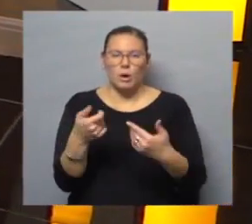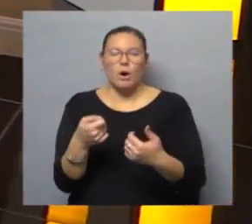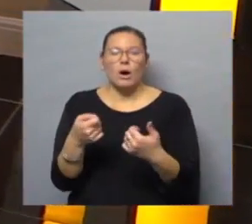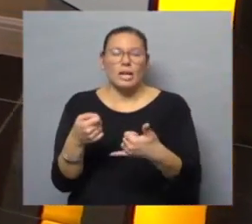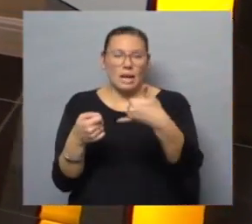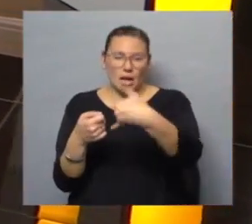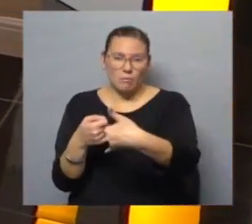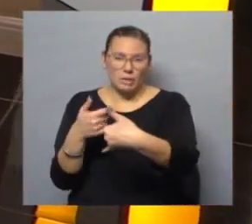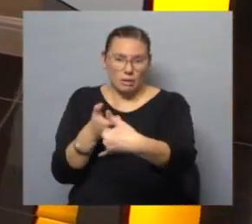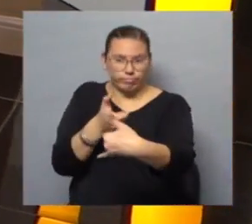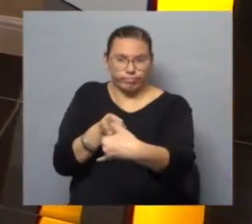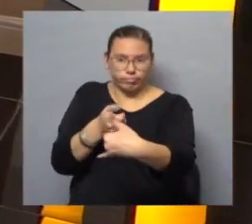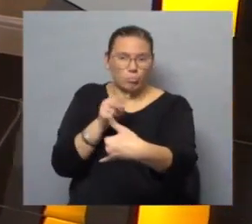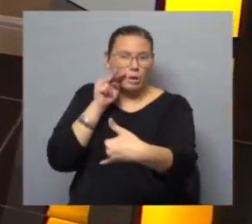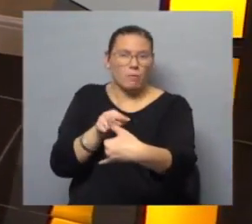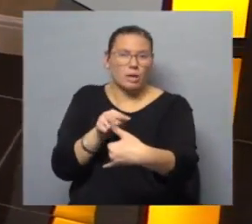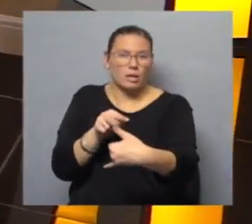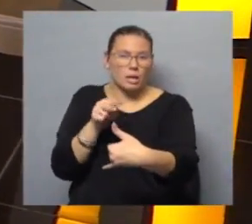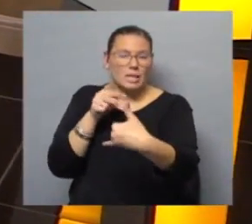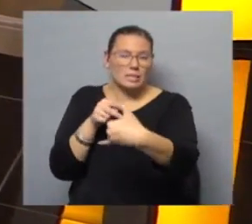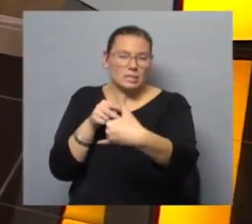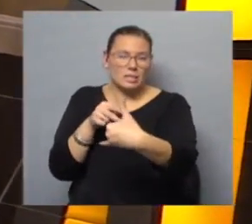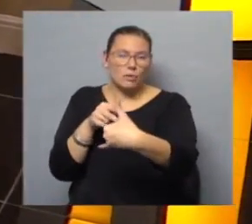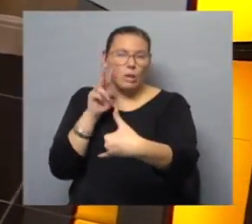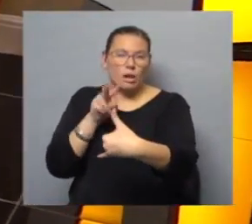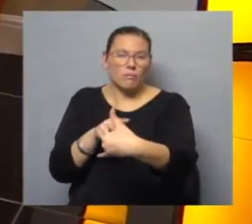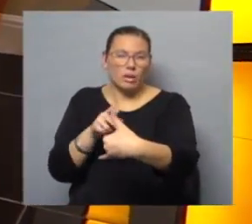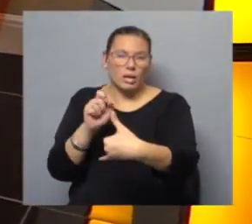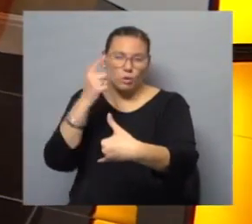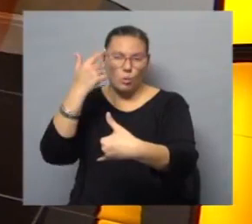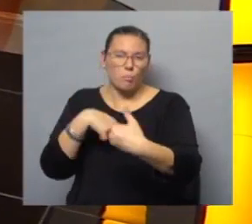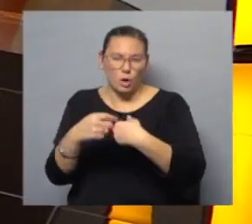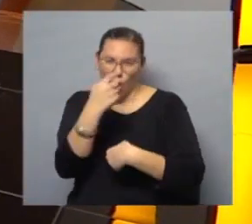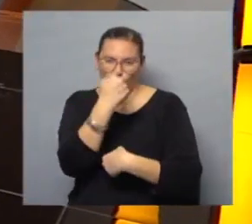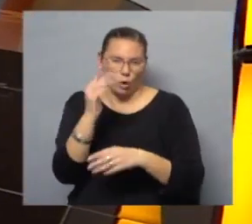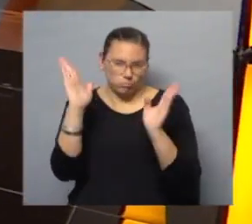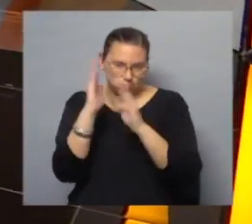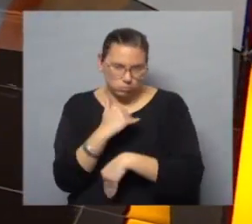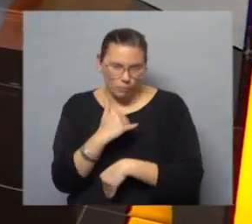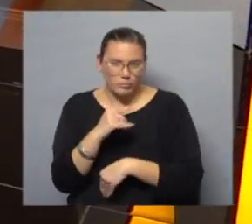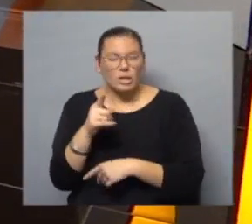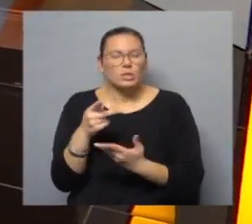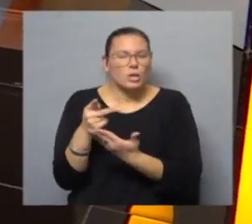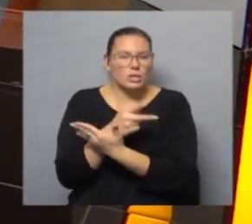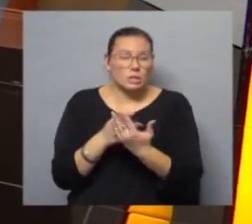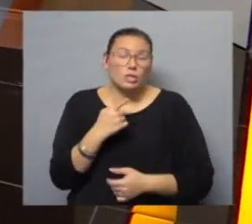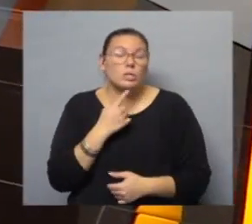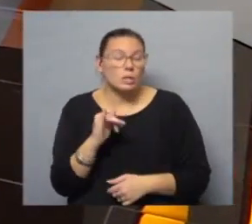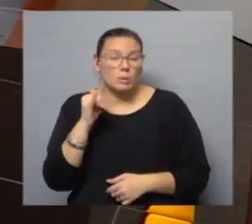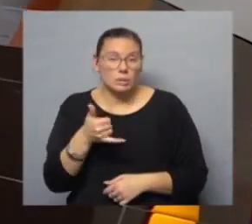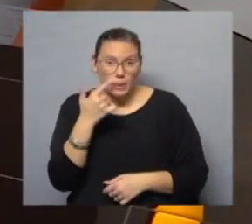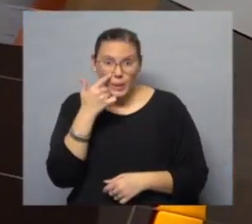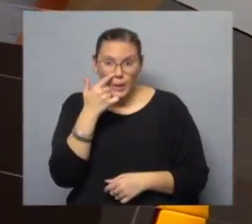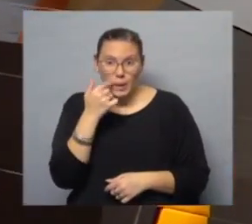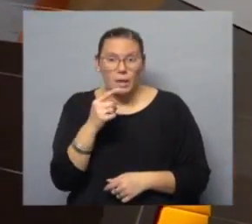y lo aprieta, va a ver la luz, el celular ve la luz, pero nuestros ojos no lo detectan. Bueno, eso por diseño es muy útil, observar en